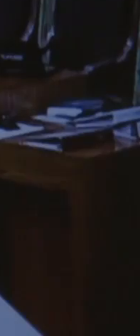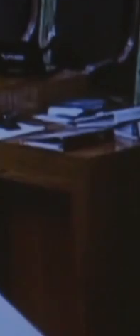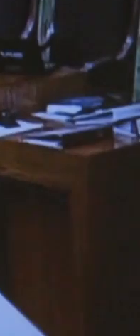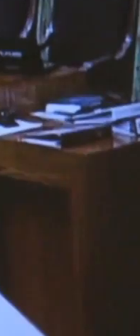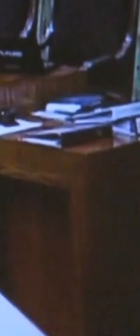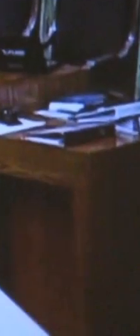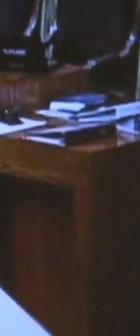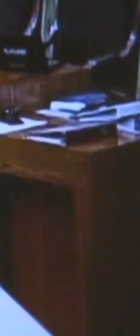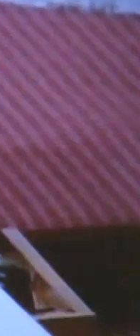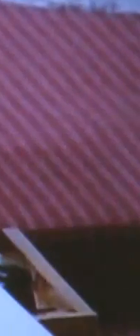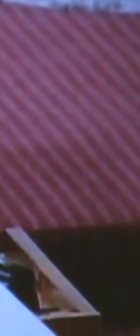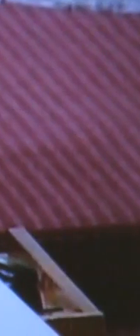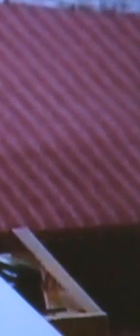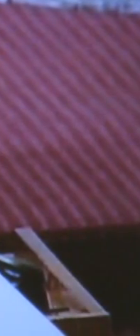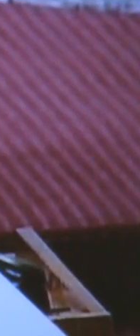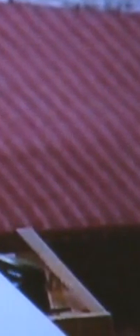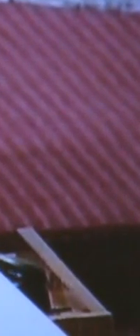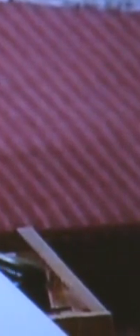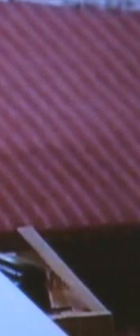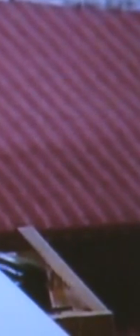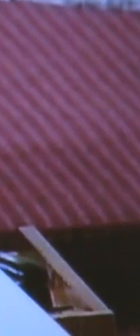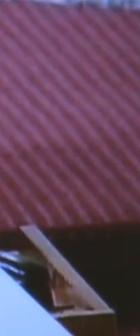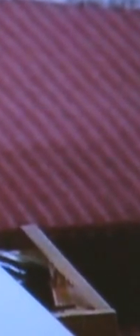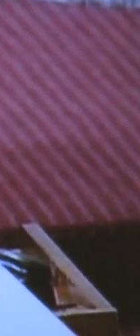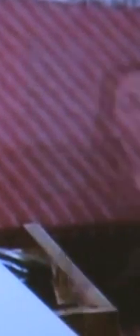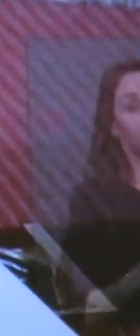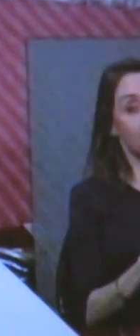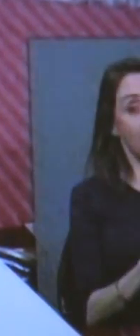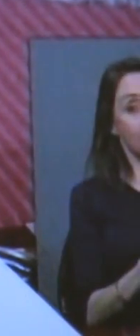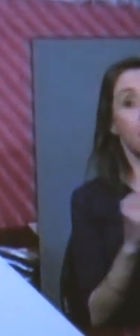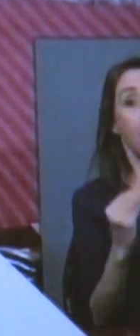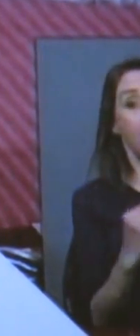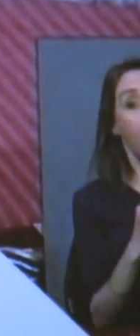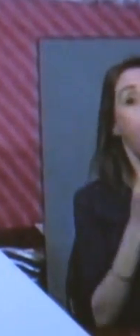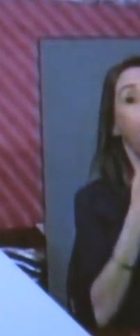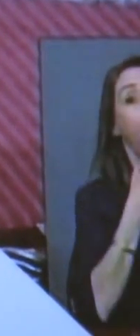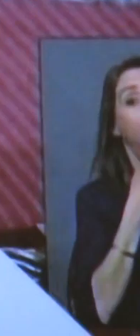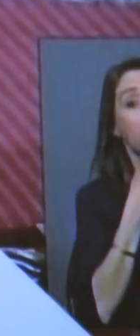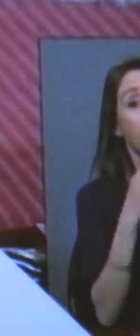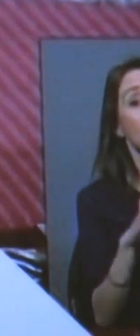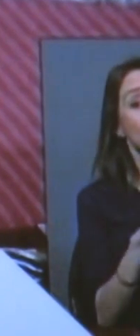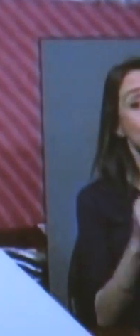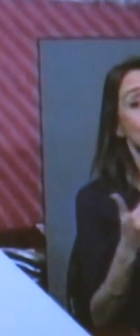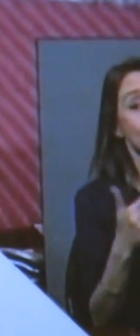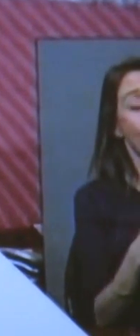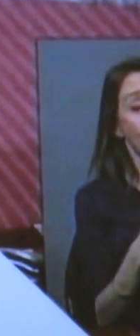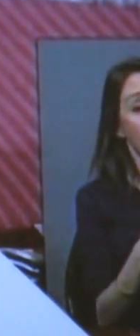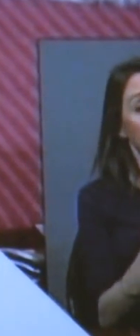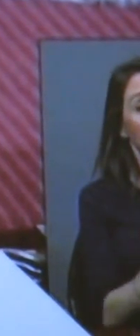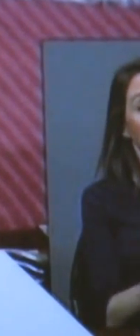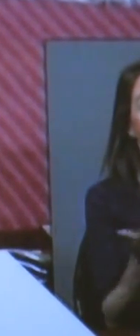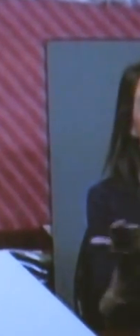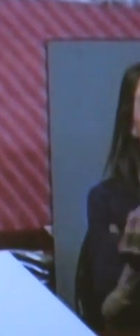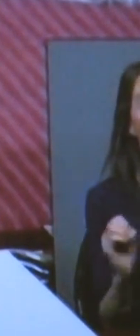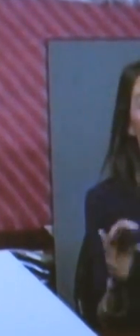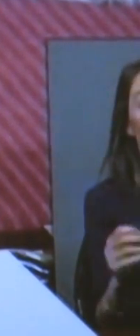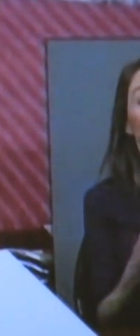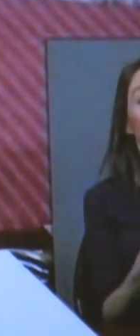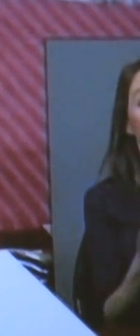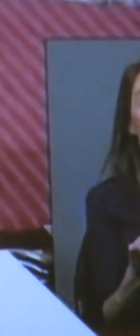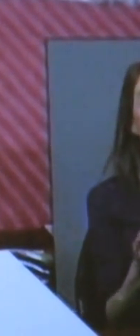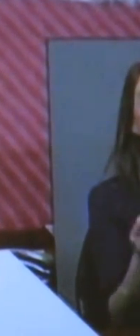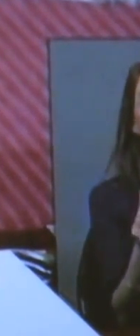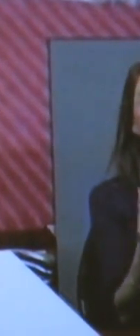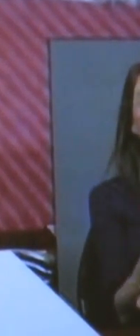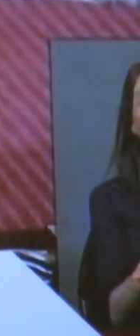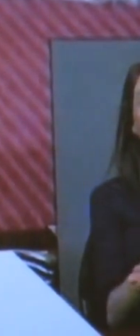Una vez más se ha vulnerado el imperativo estatal y la garantía constitucional en orden a entregar educación pública,